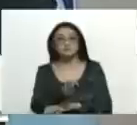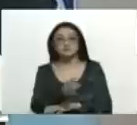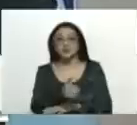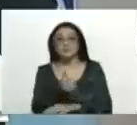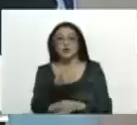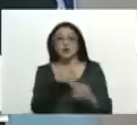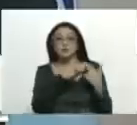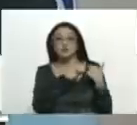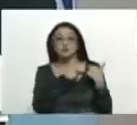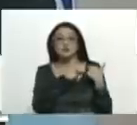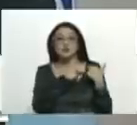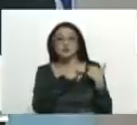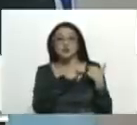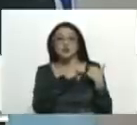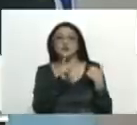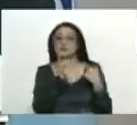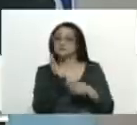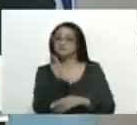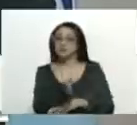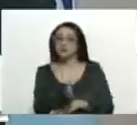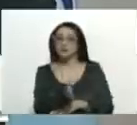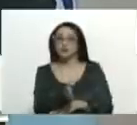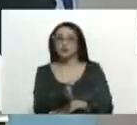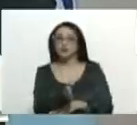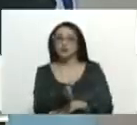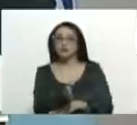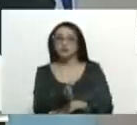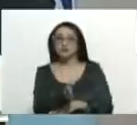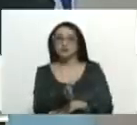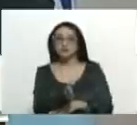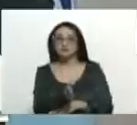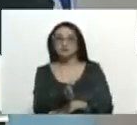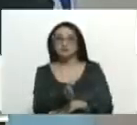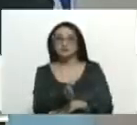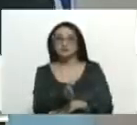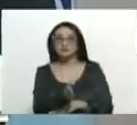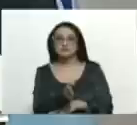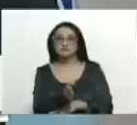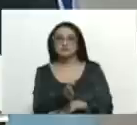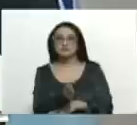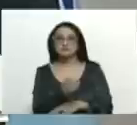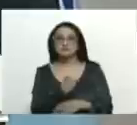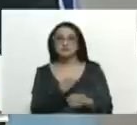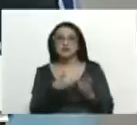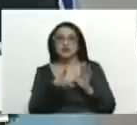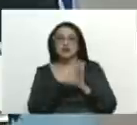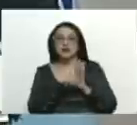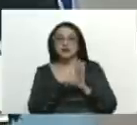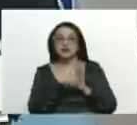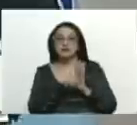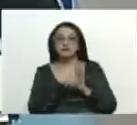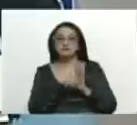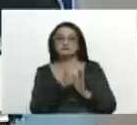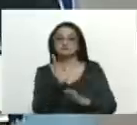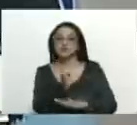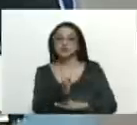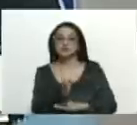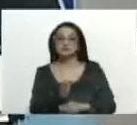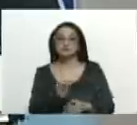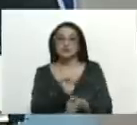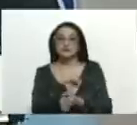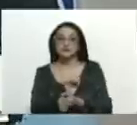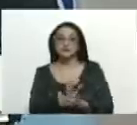responsabilidad sancionado finalmente con la máxima pena que nos da la legislación penal venezolana